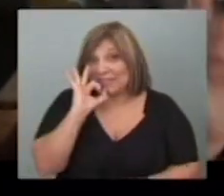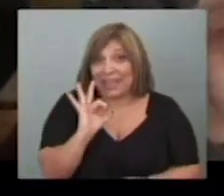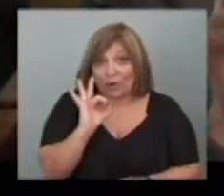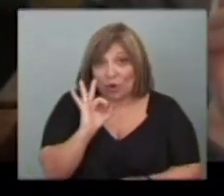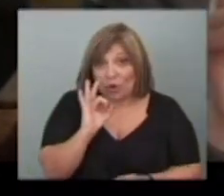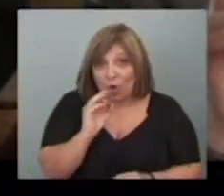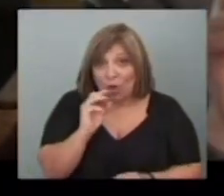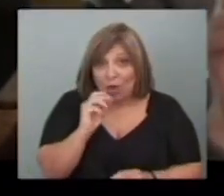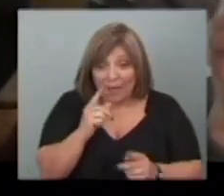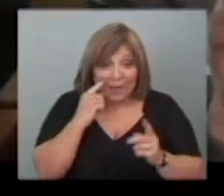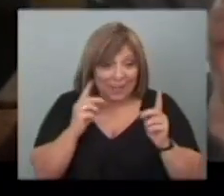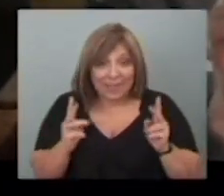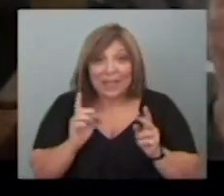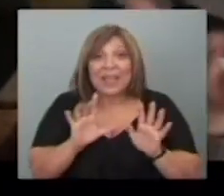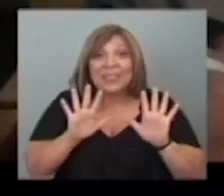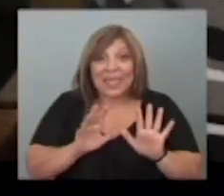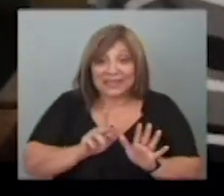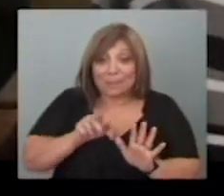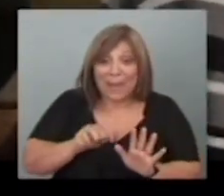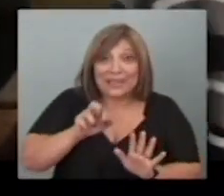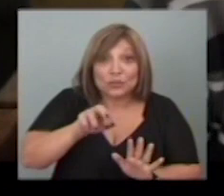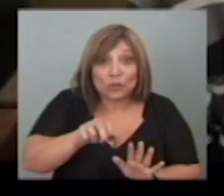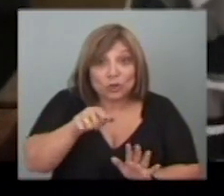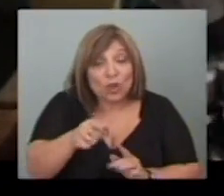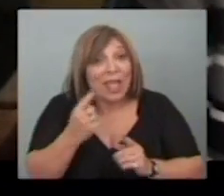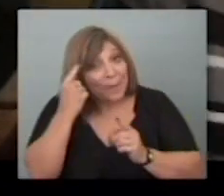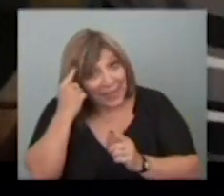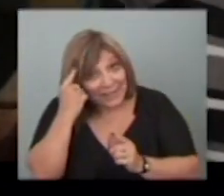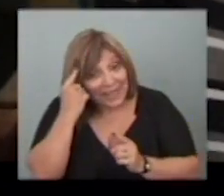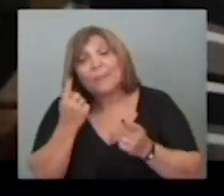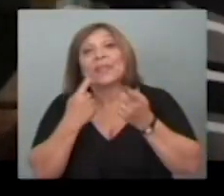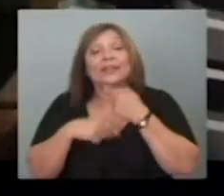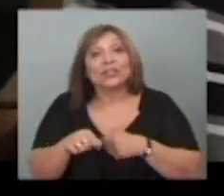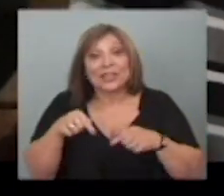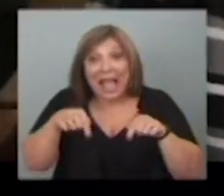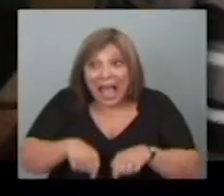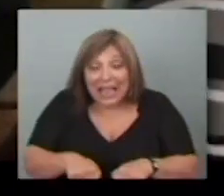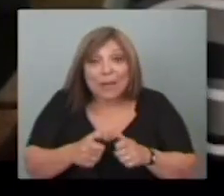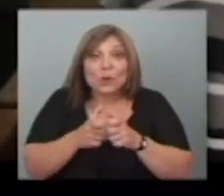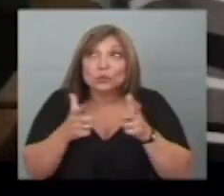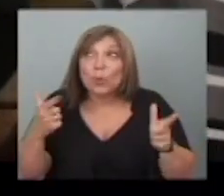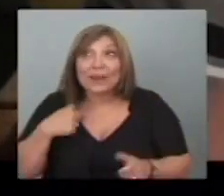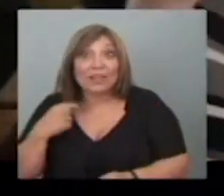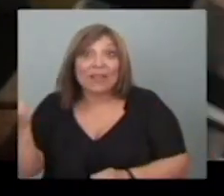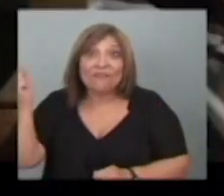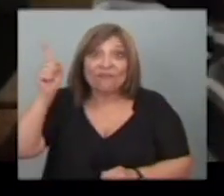sea, si lo ves en la escala, avanzaste 10 pasos. Y eso es lo que hay que ver a veces. Y bueno, acá por suerte volví.